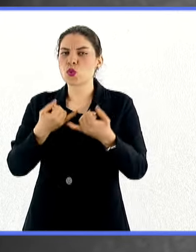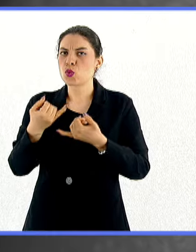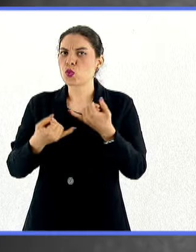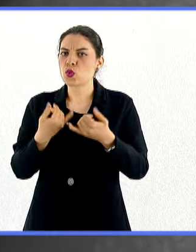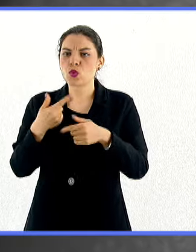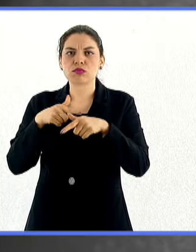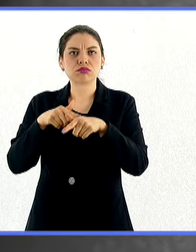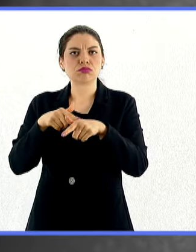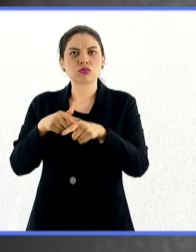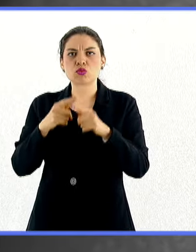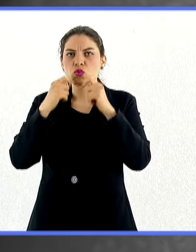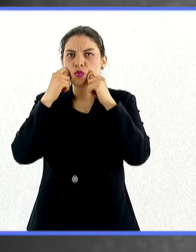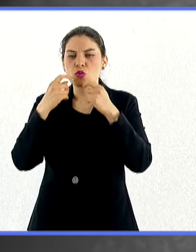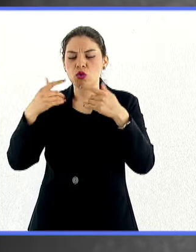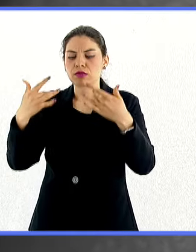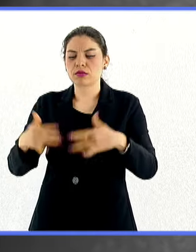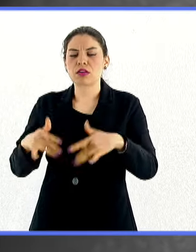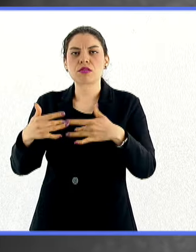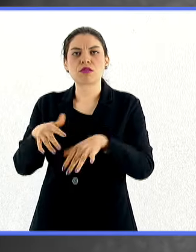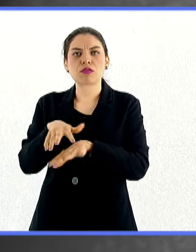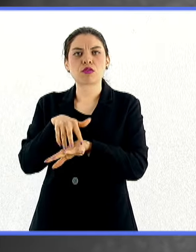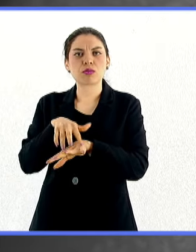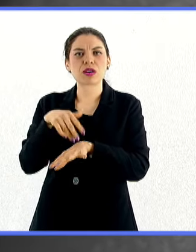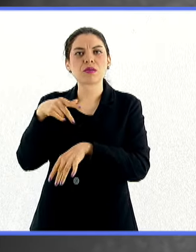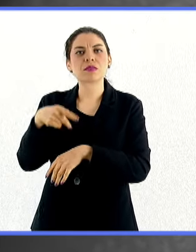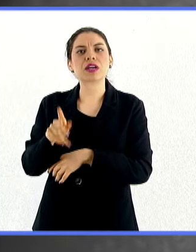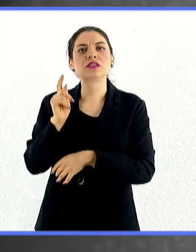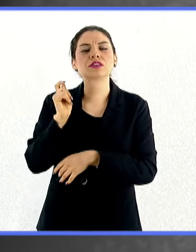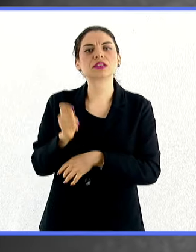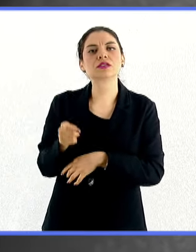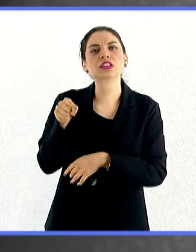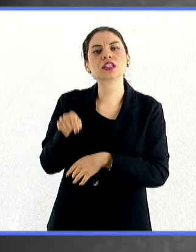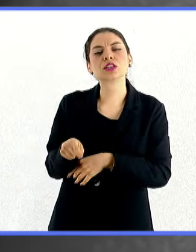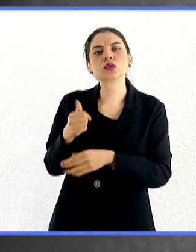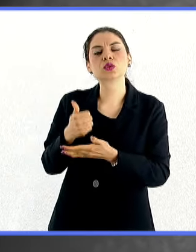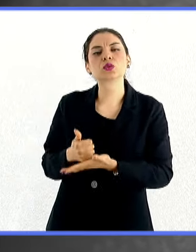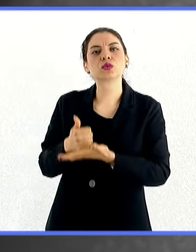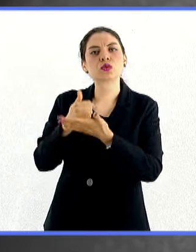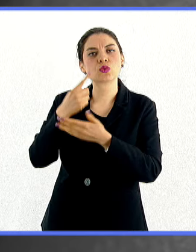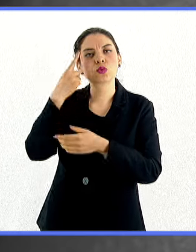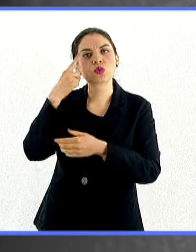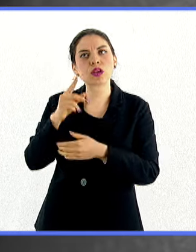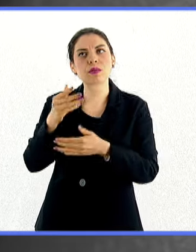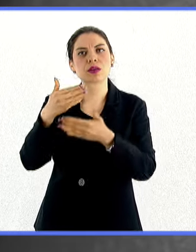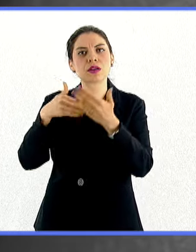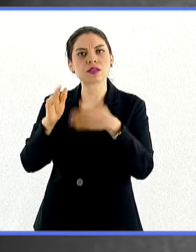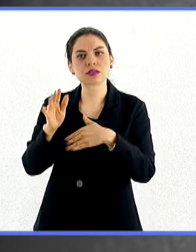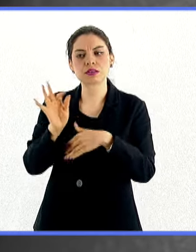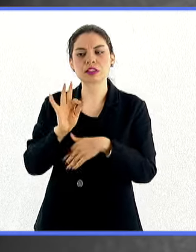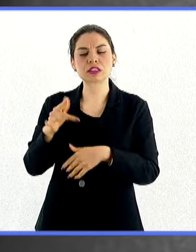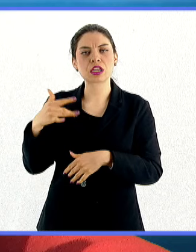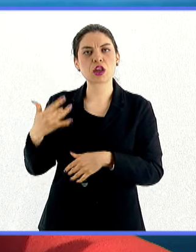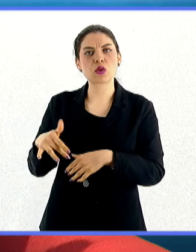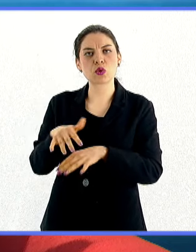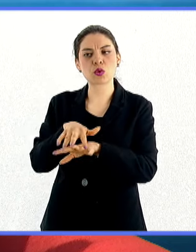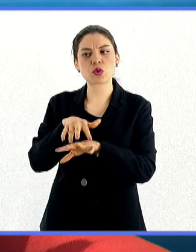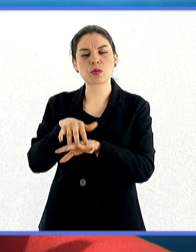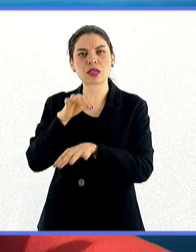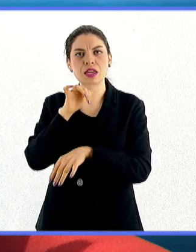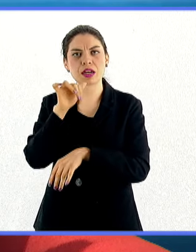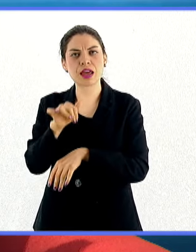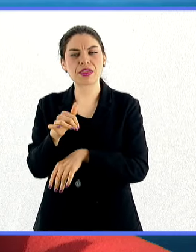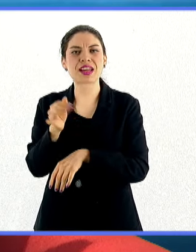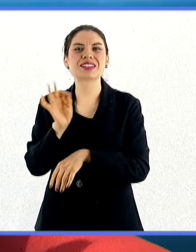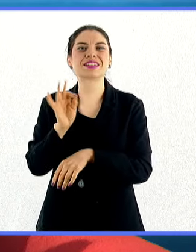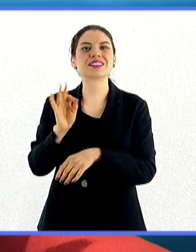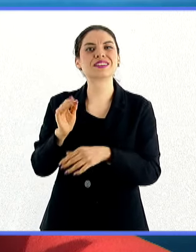se convirtió para él extrañamente en un acicate de superación. Probablemente si no lo tuviera, no se hubiera superado tanto.